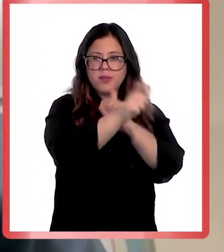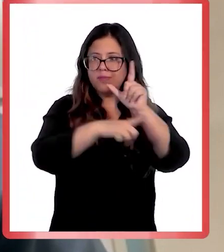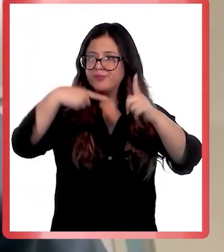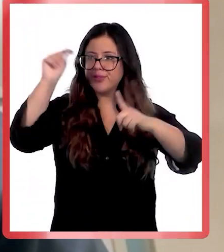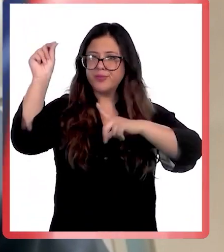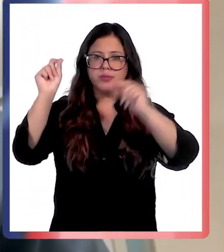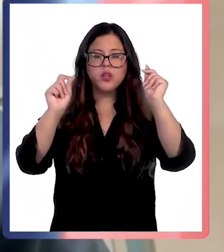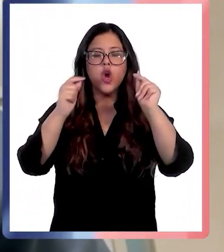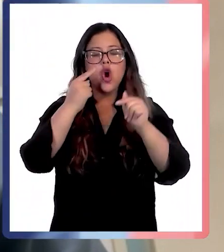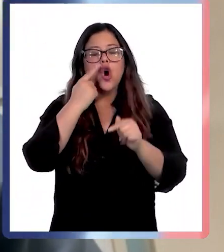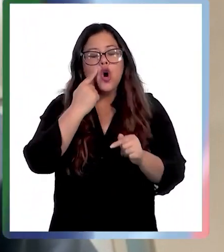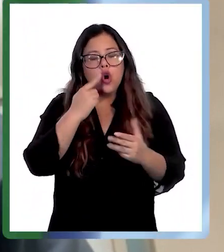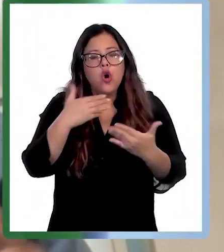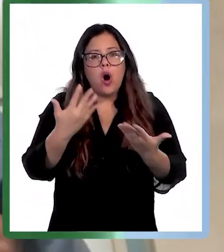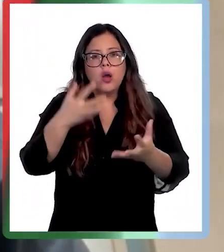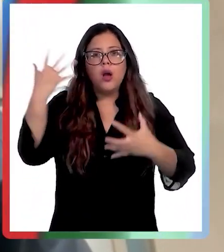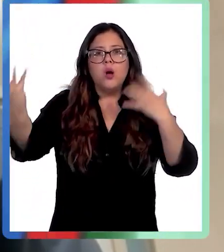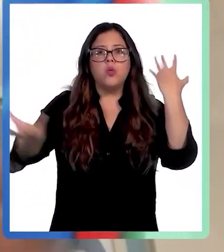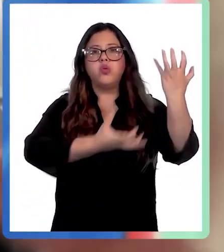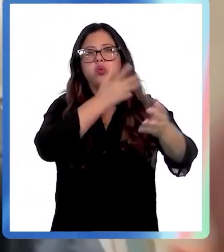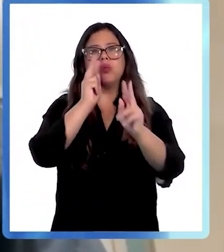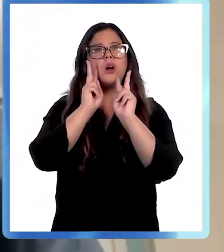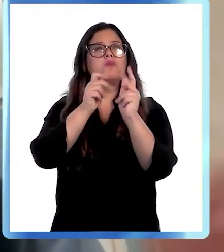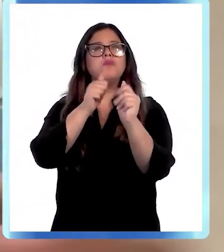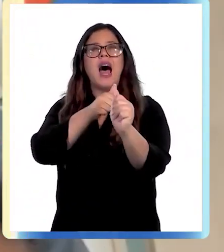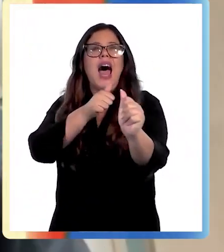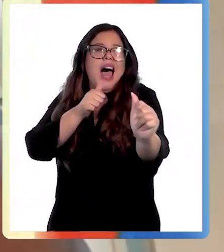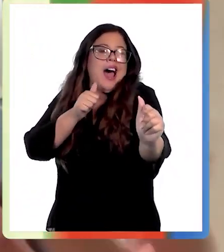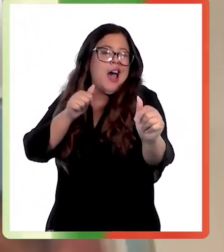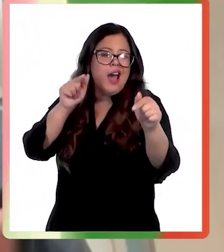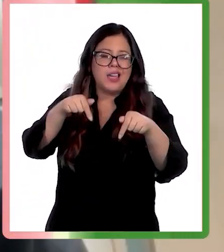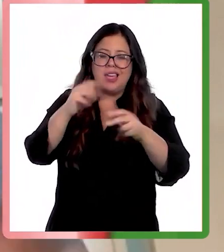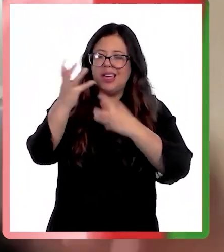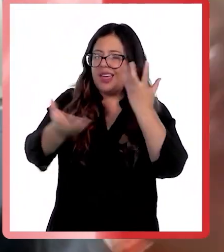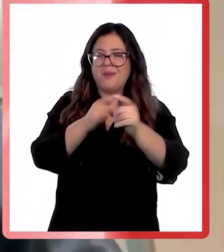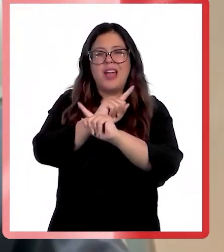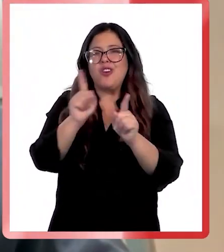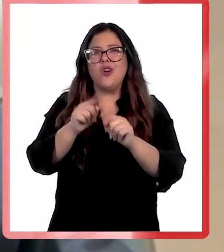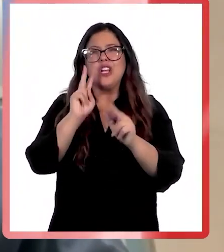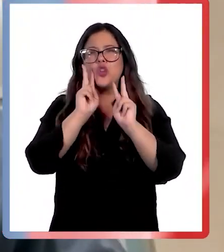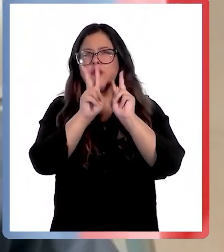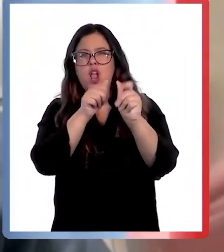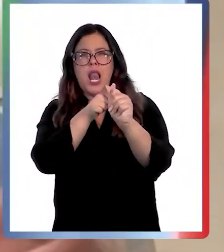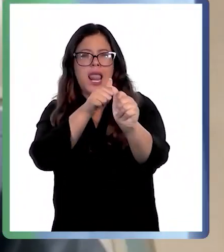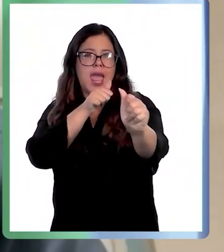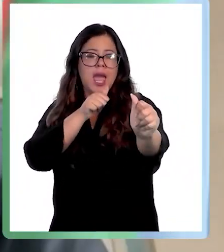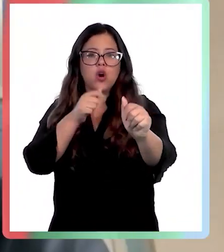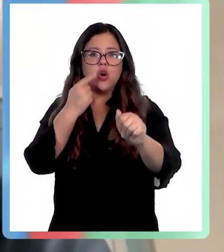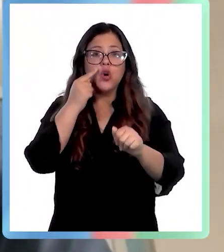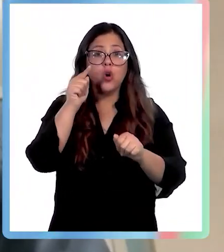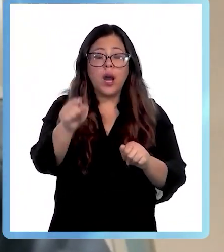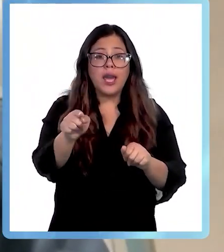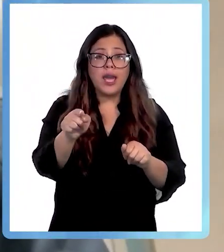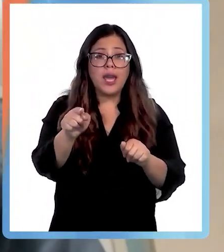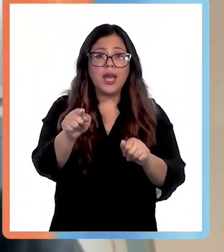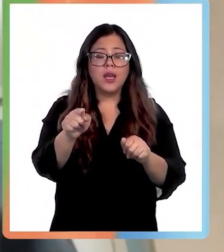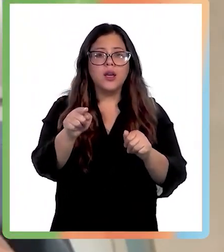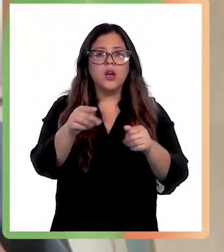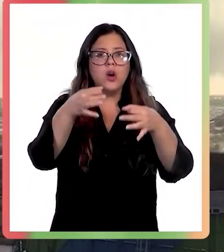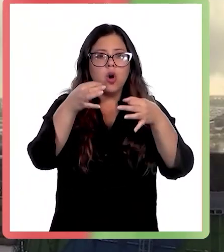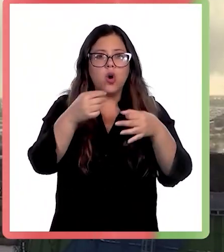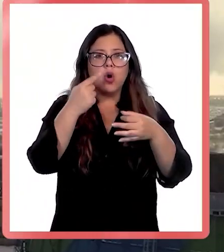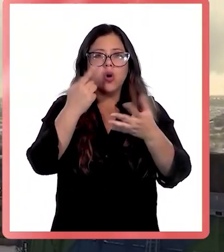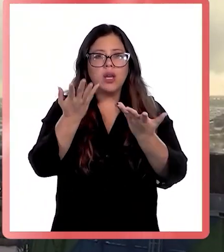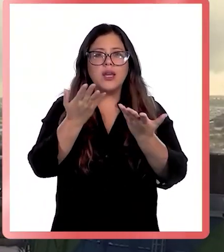ser evacuado, entender que a pesar de que la llama se vea lejos y dice, bueno, acá no va a llegar porque si la llama yo la estoy viendo allá, lo que están es